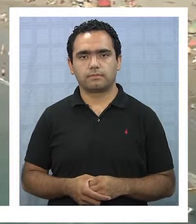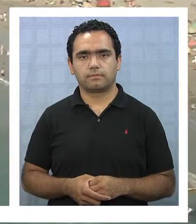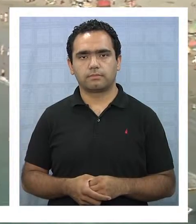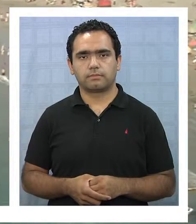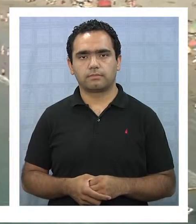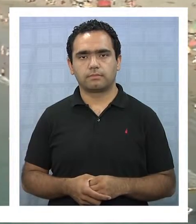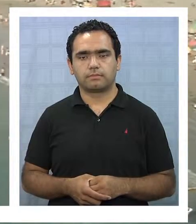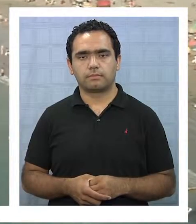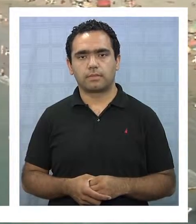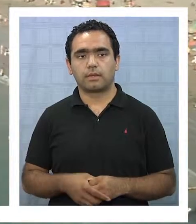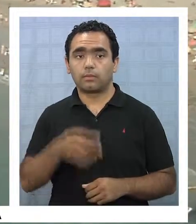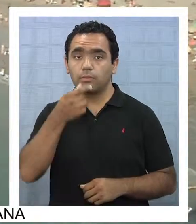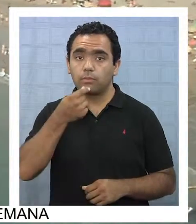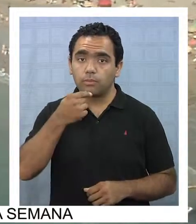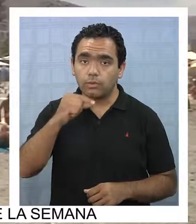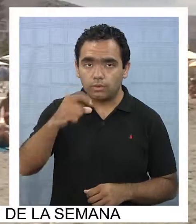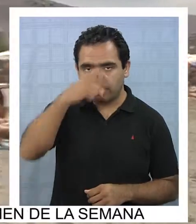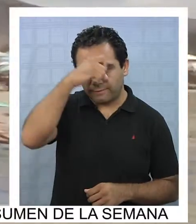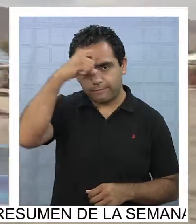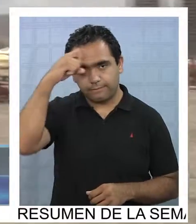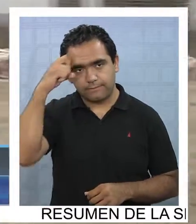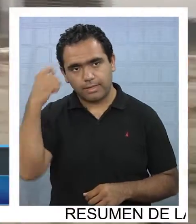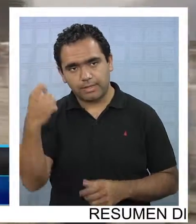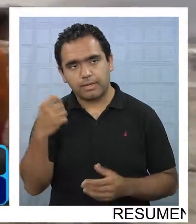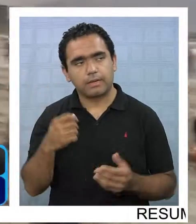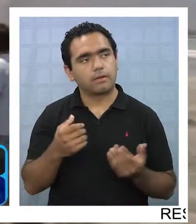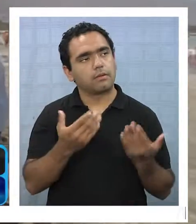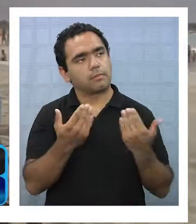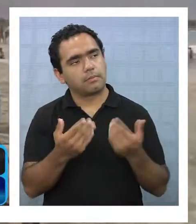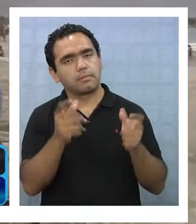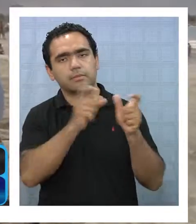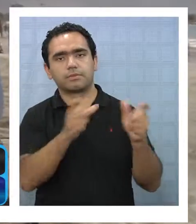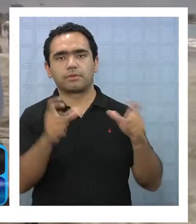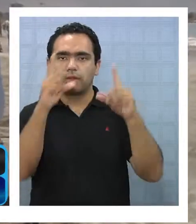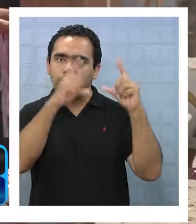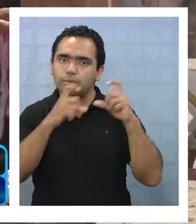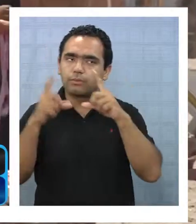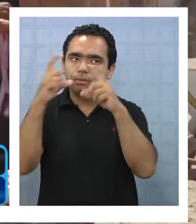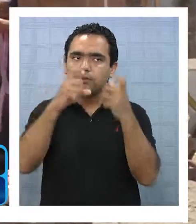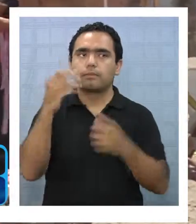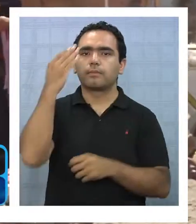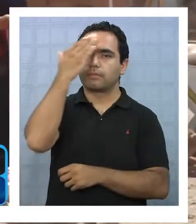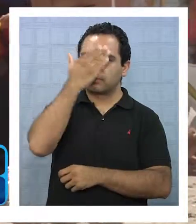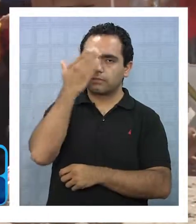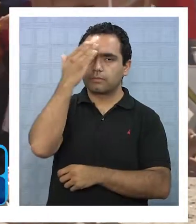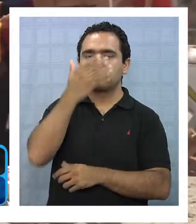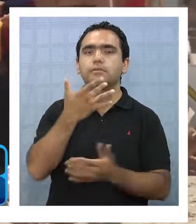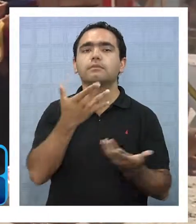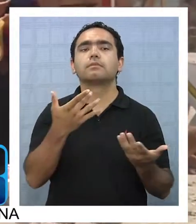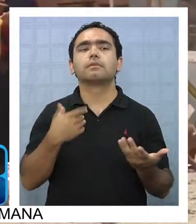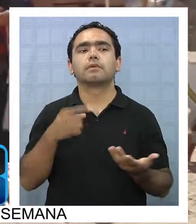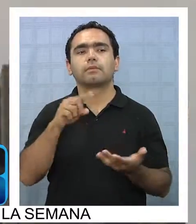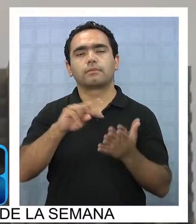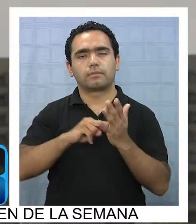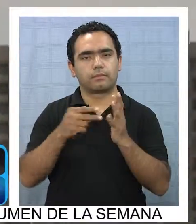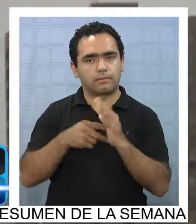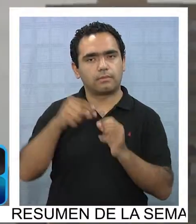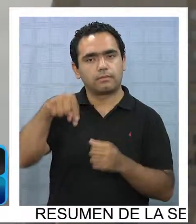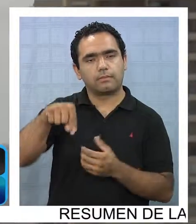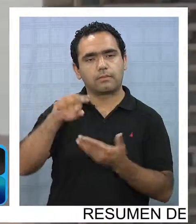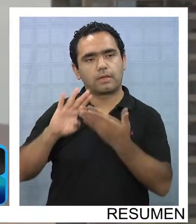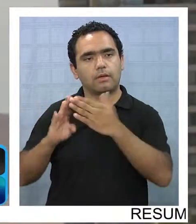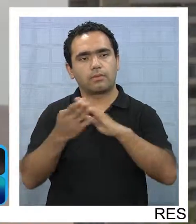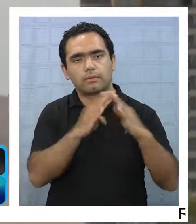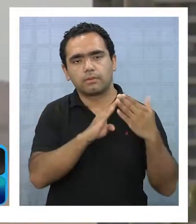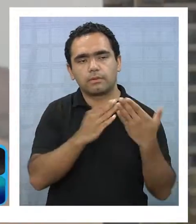La cercanía de la temporada estival a la espera de visitantes y turistas activa la preocupación por problemas latentes de la comuna